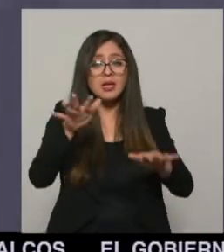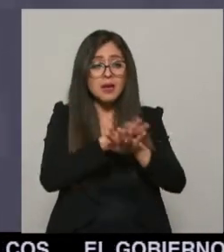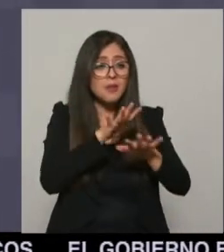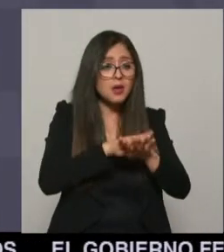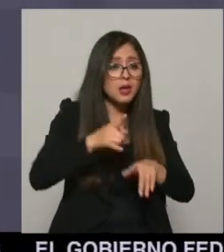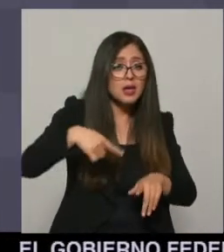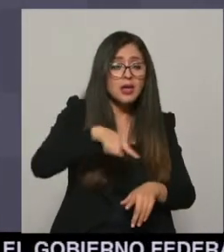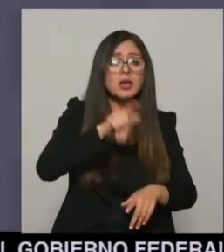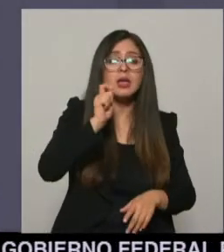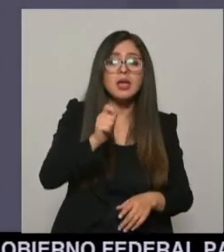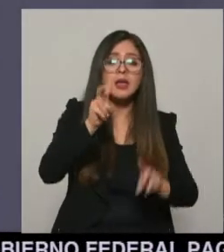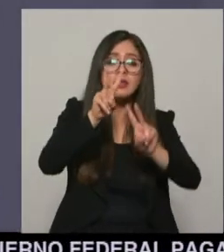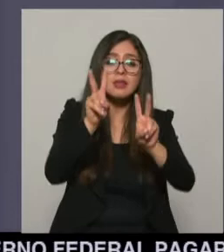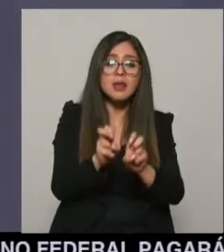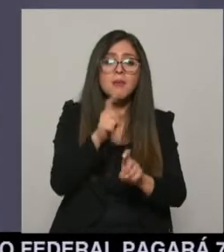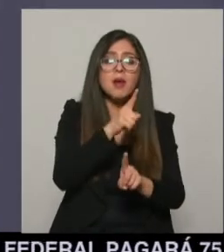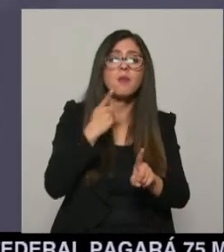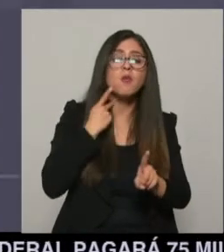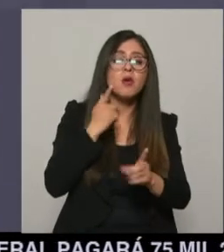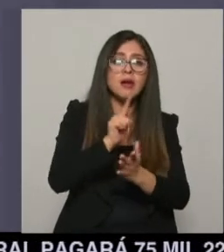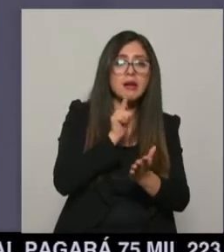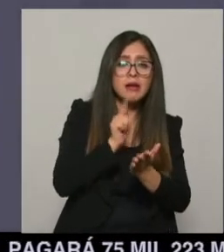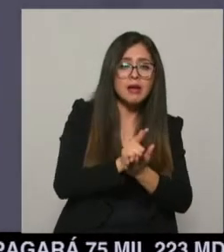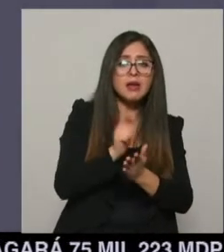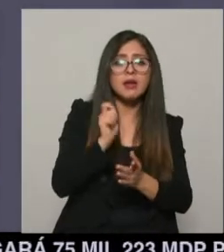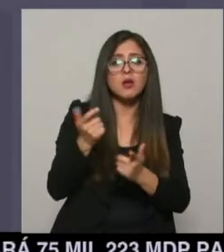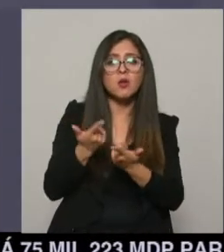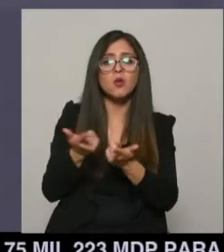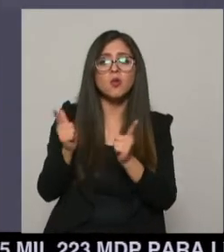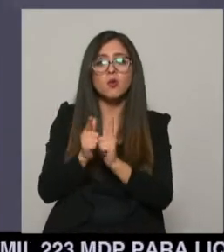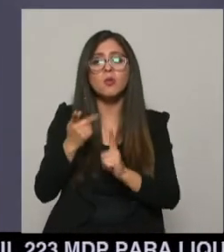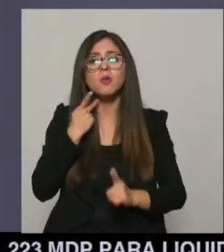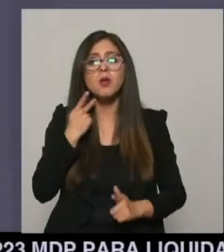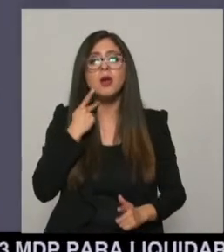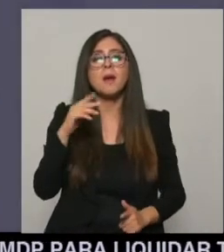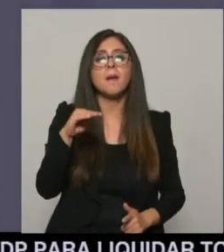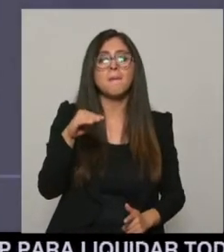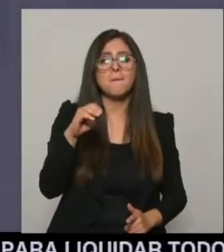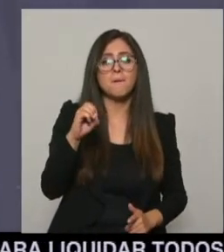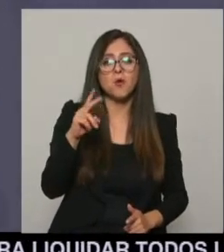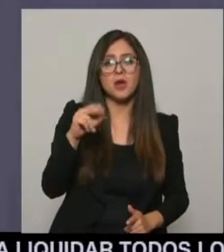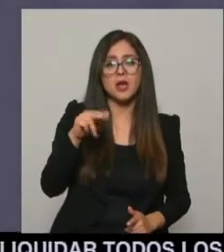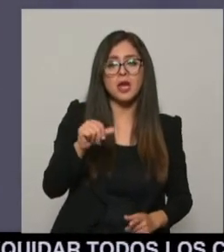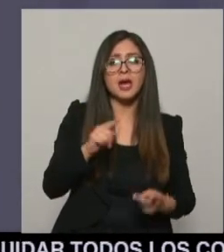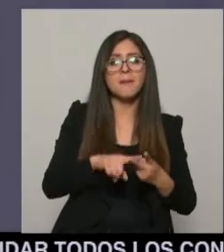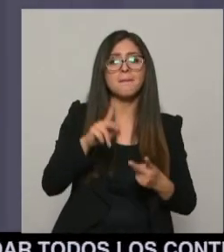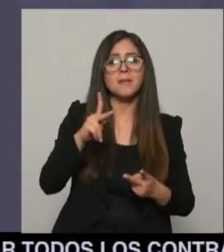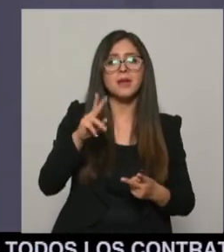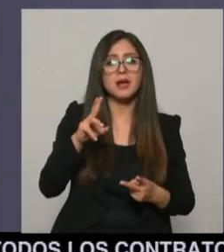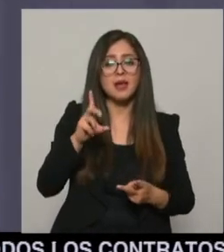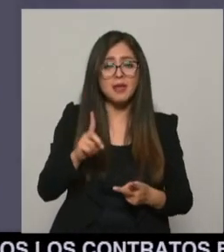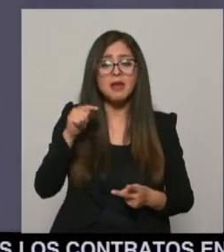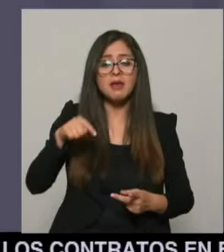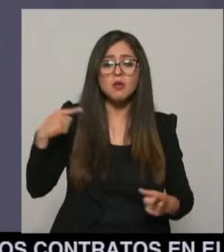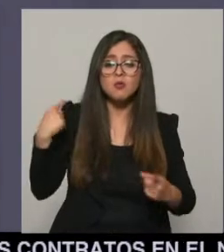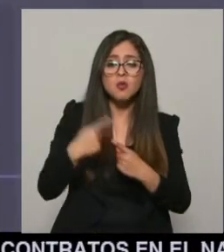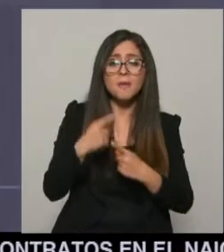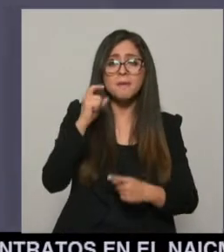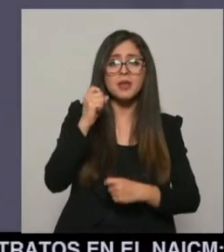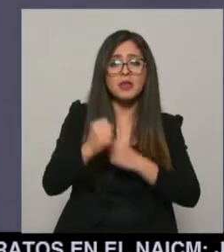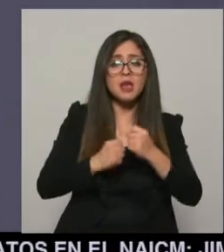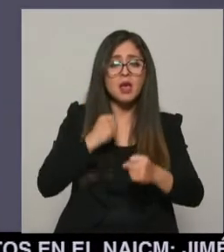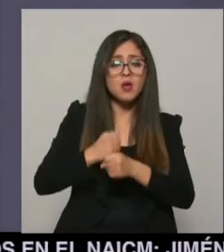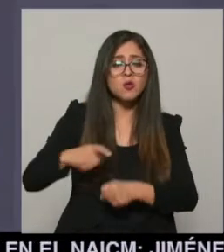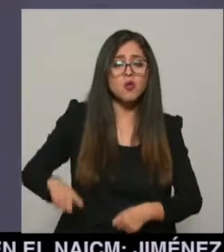cambio de políticas. Morena, PRD llevan gobernando 20 años esta ciudad, simplemente pues, cambiaron de casacas ahora,